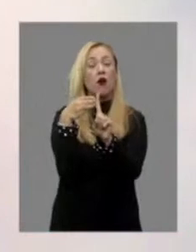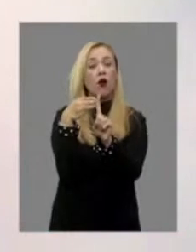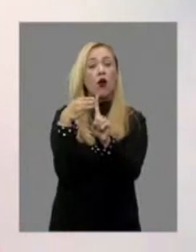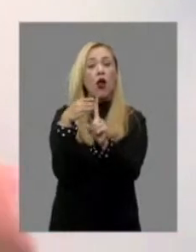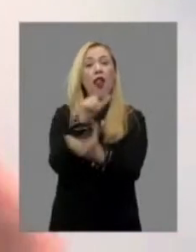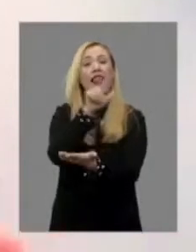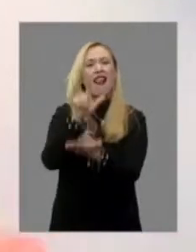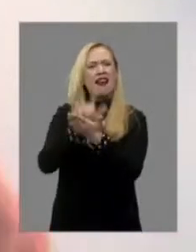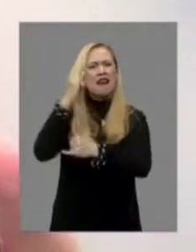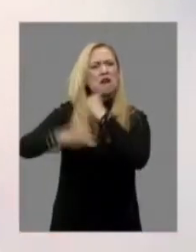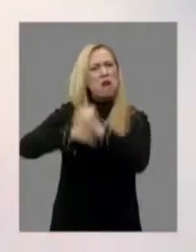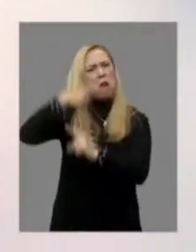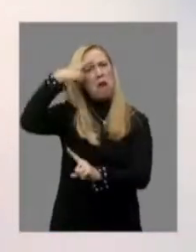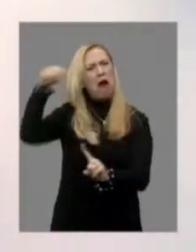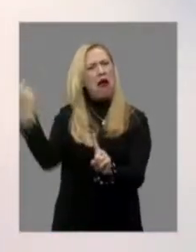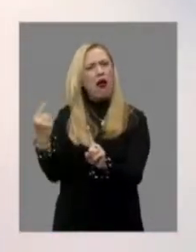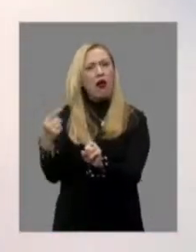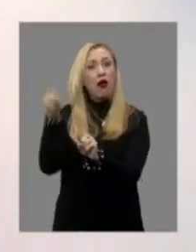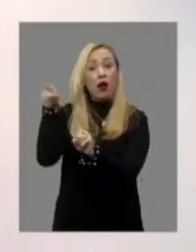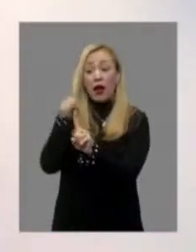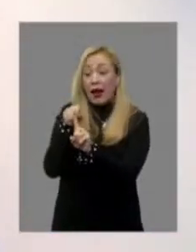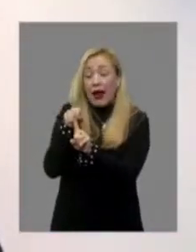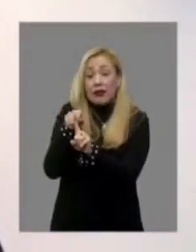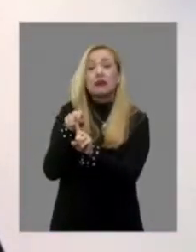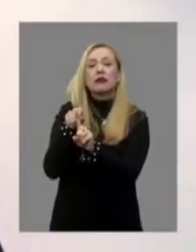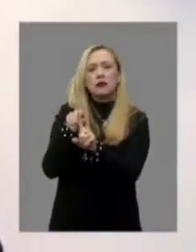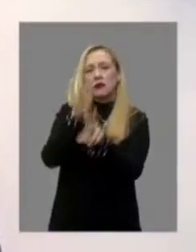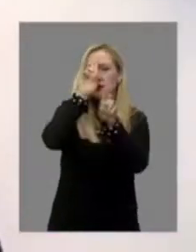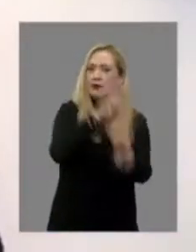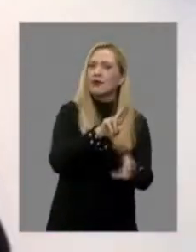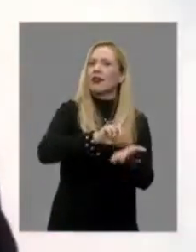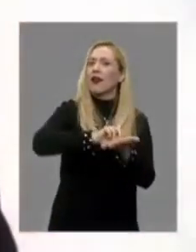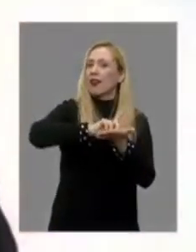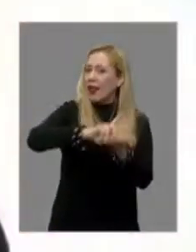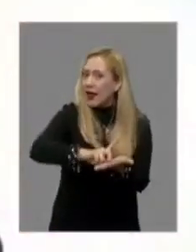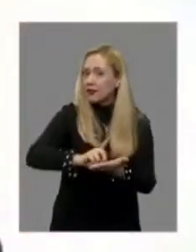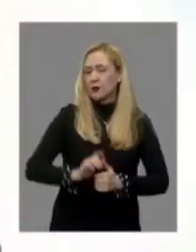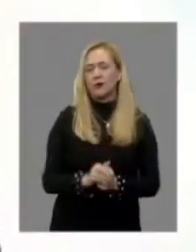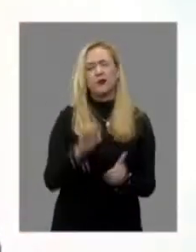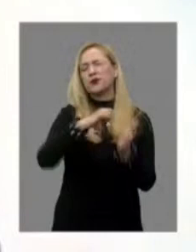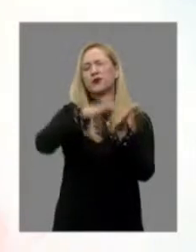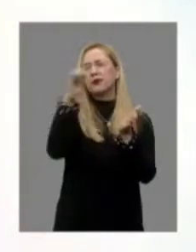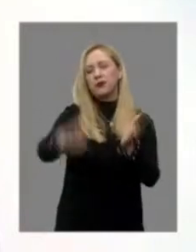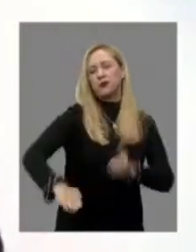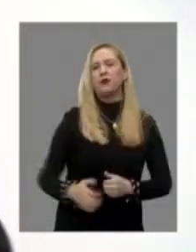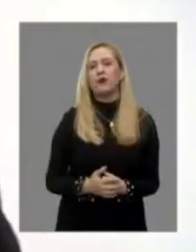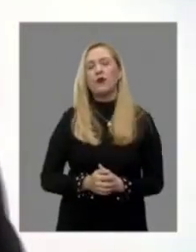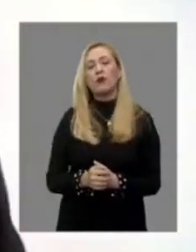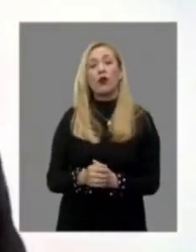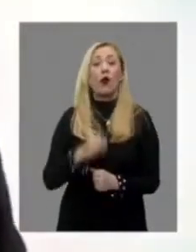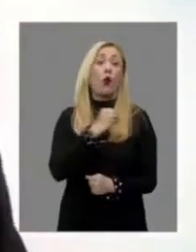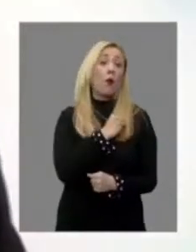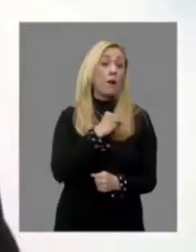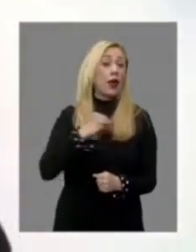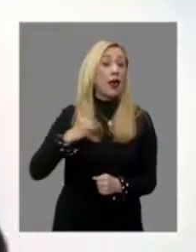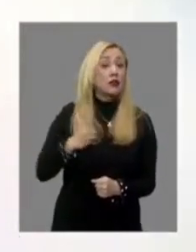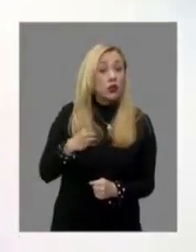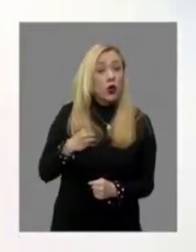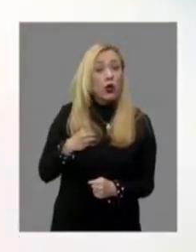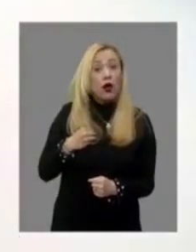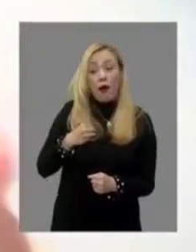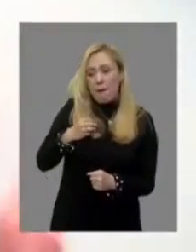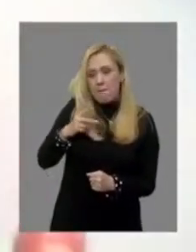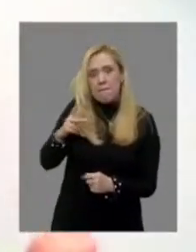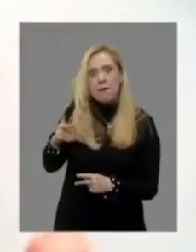para hacer real y efectivo estos derechos. Por ejemplo, esta obligación de consulta,